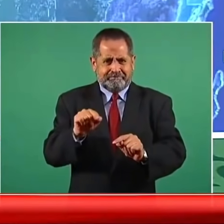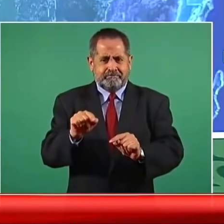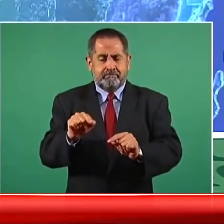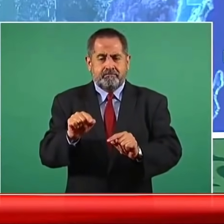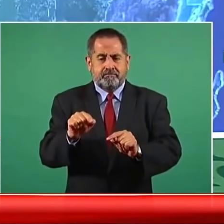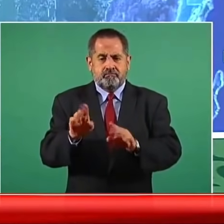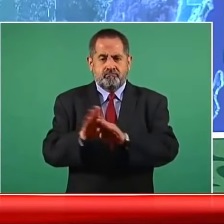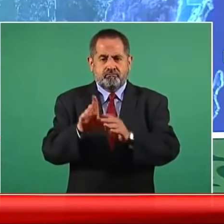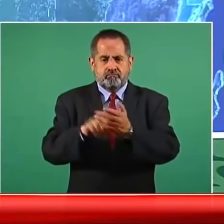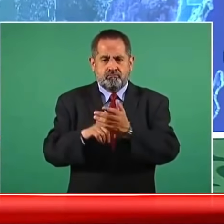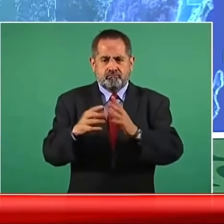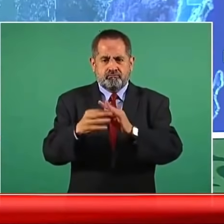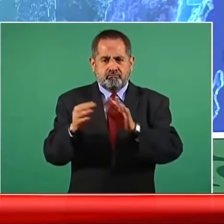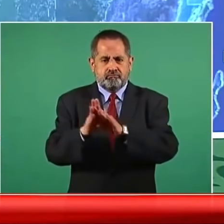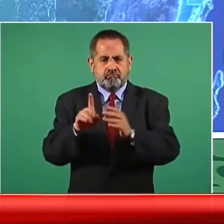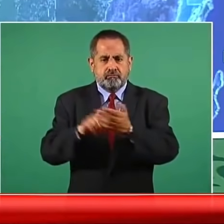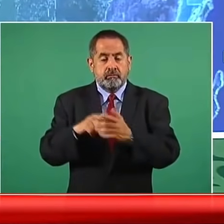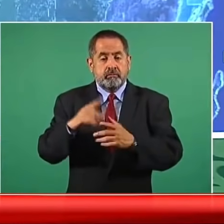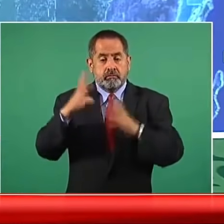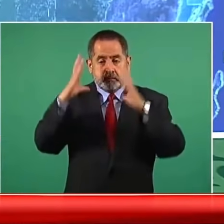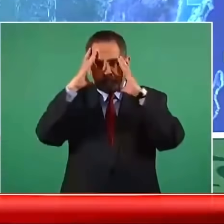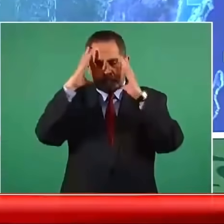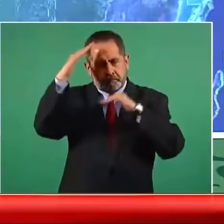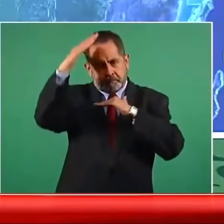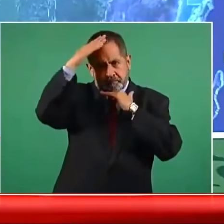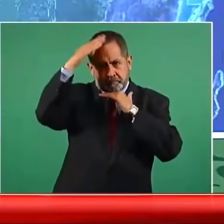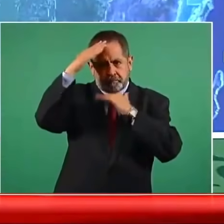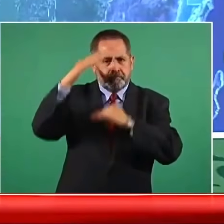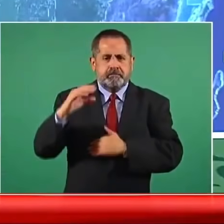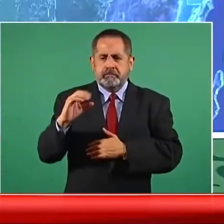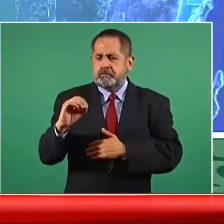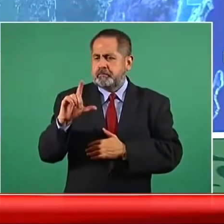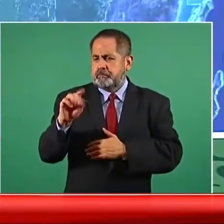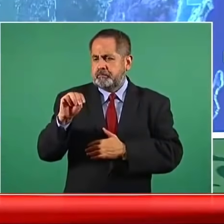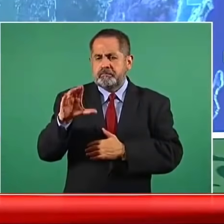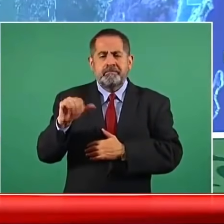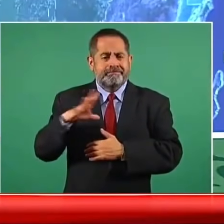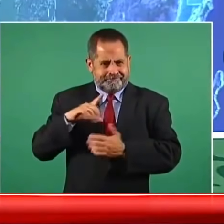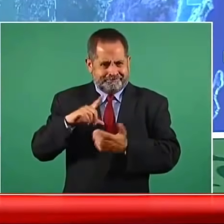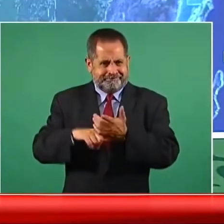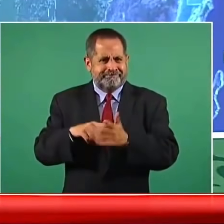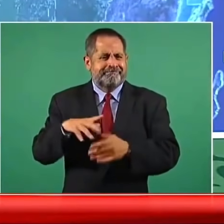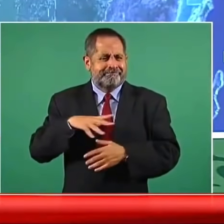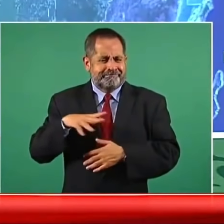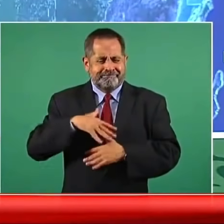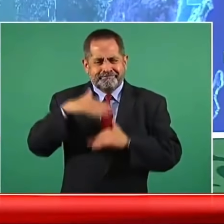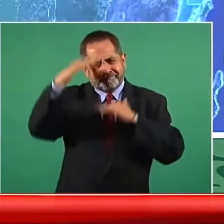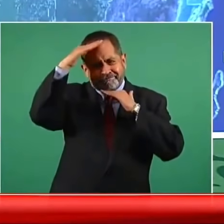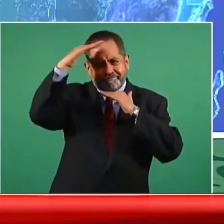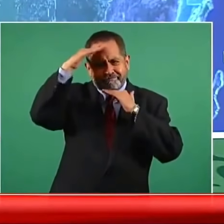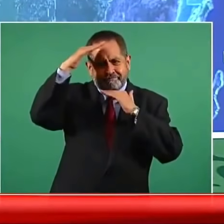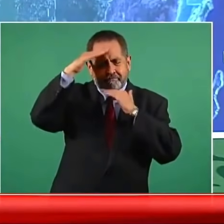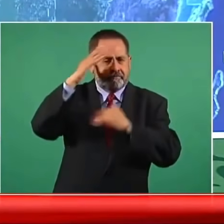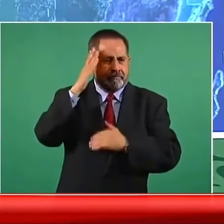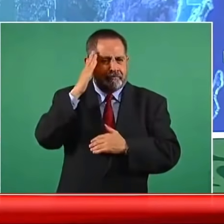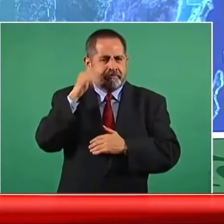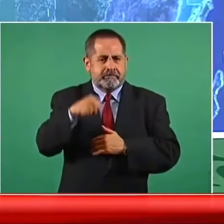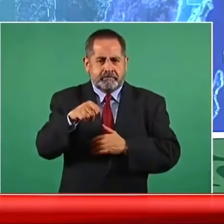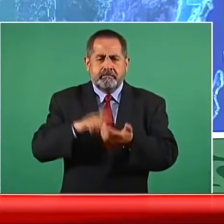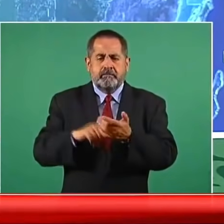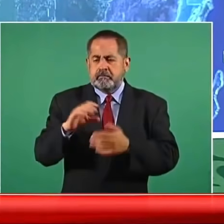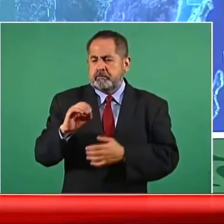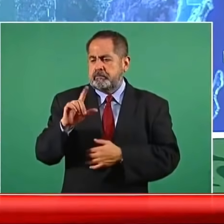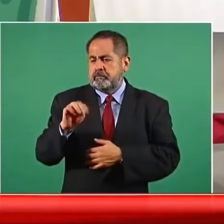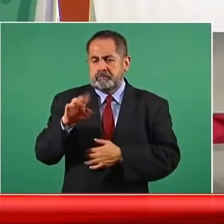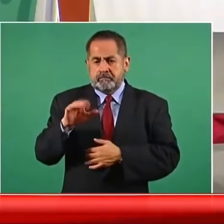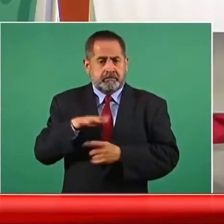una figurita olmeca, lo cual demuestra la influencia de los olmecas en toda la